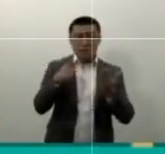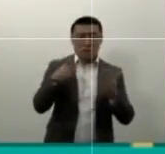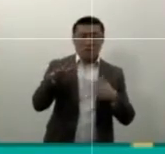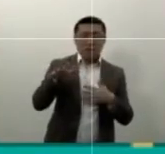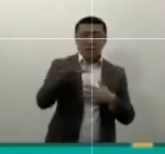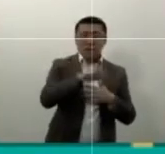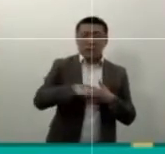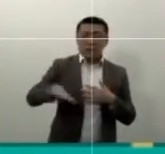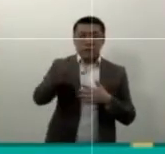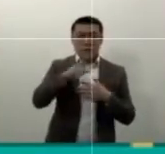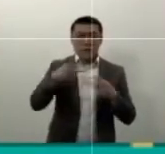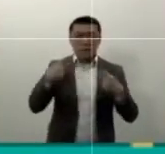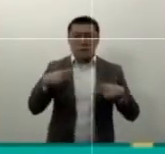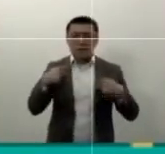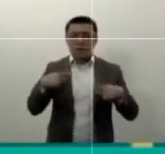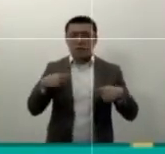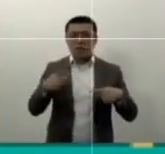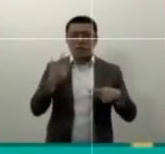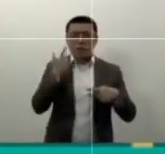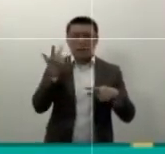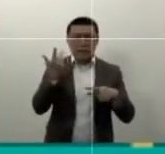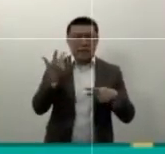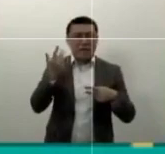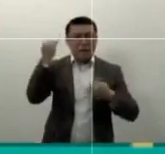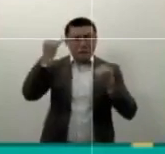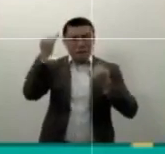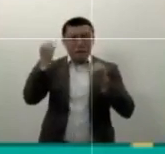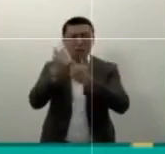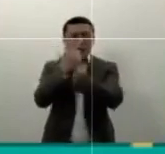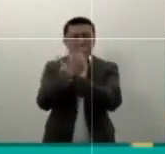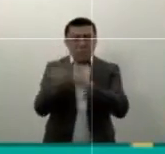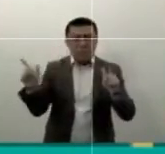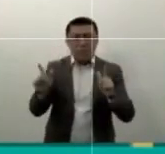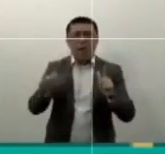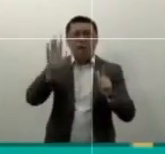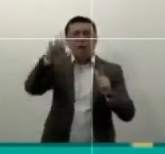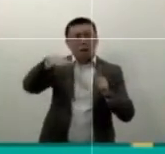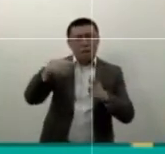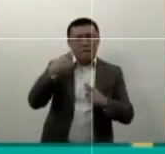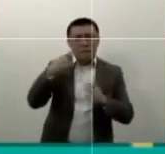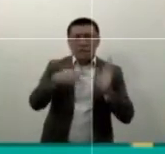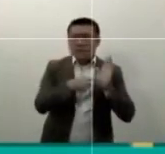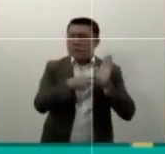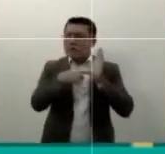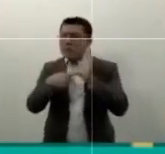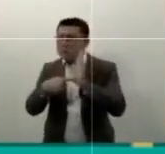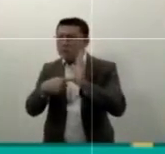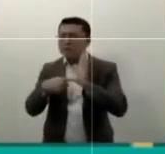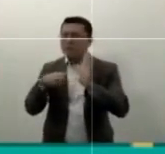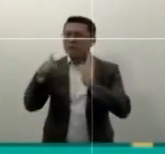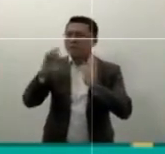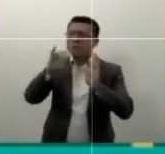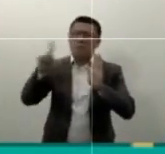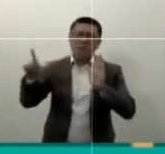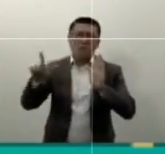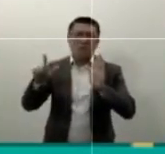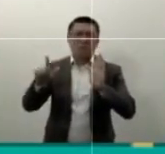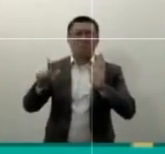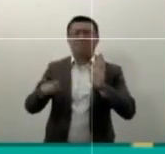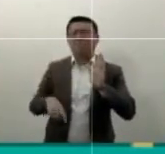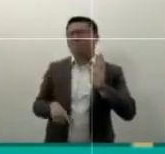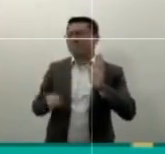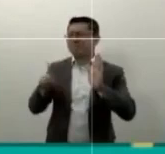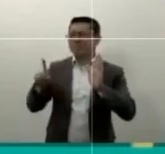que pretenden reconstruir a la nación con guías morales le dicen a la fil conservadora, lo único que hay que hacer